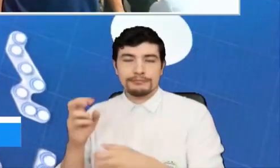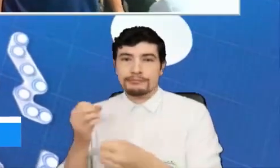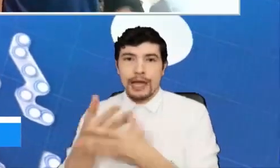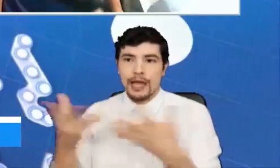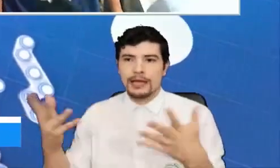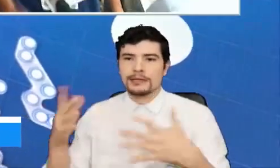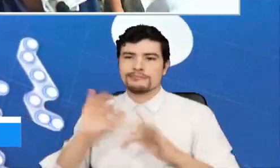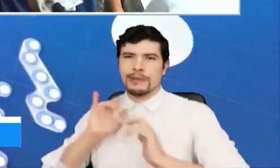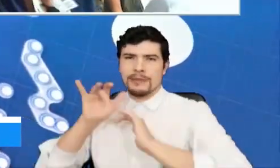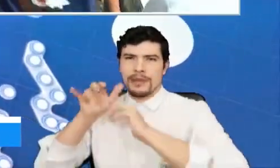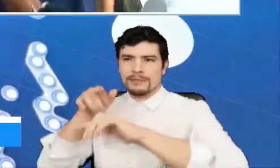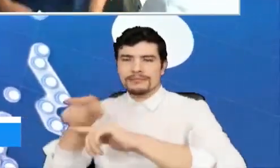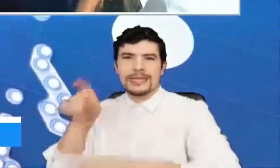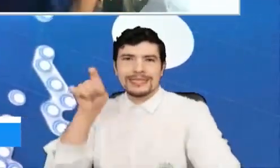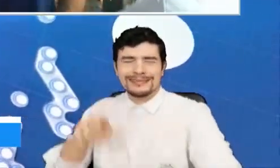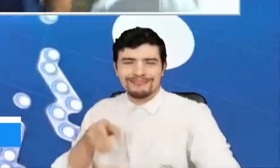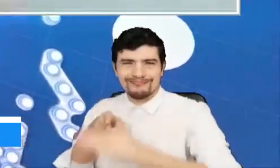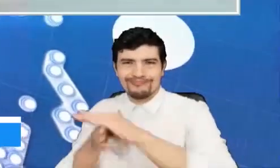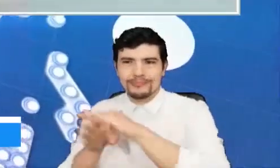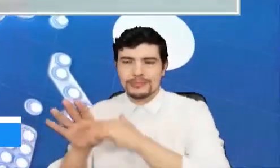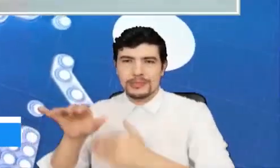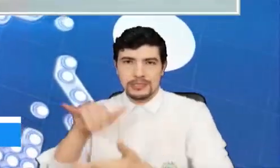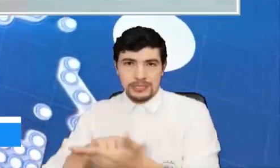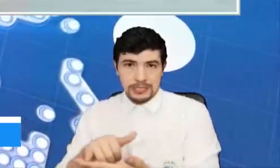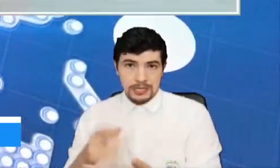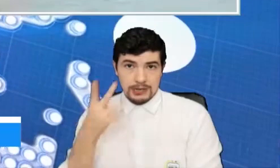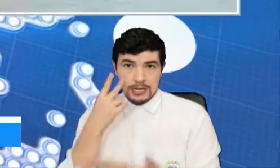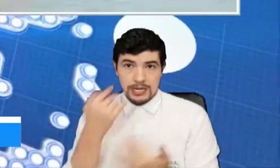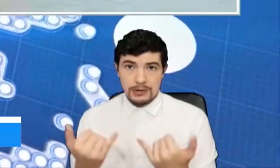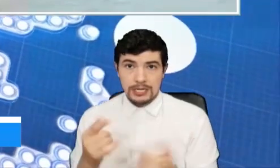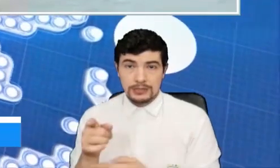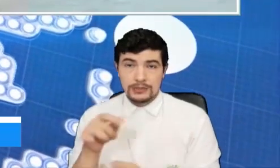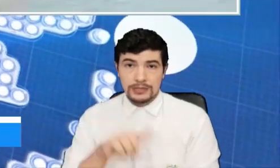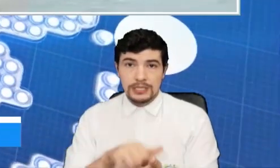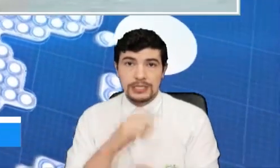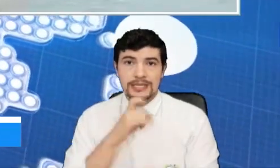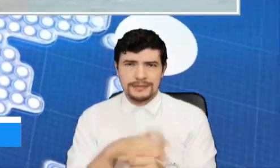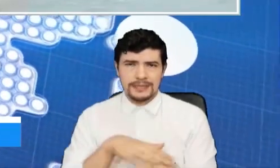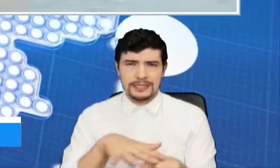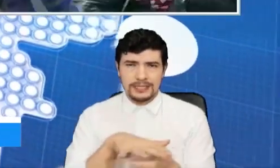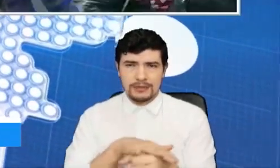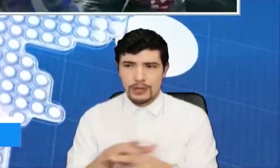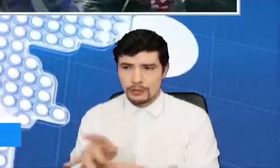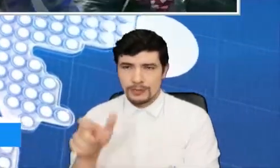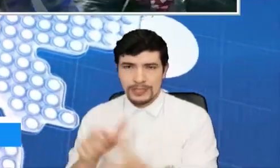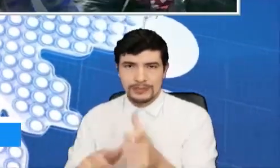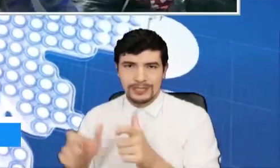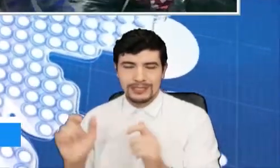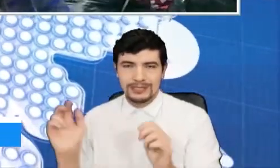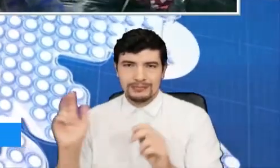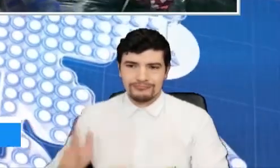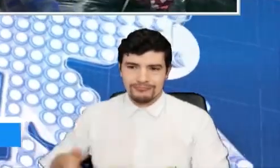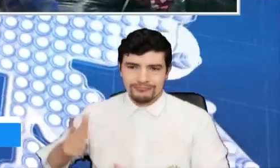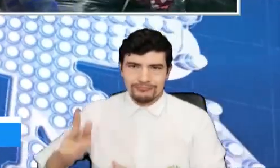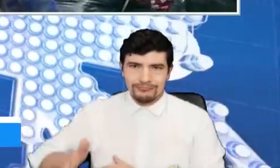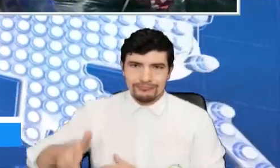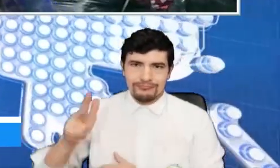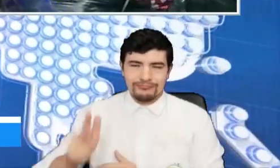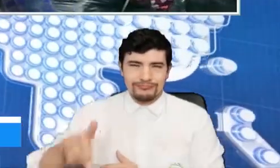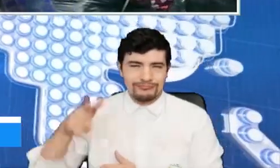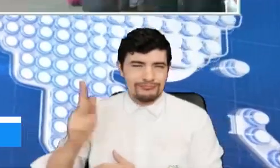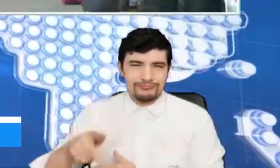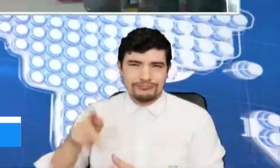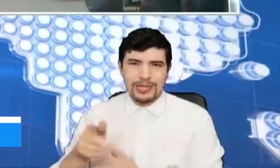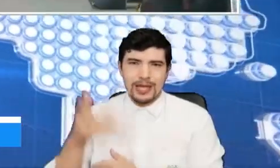algunos de manera incluso en difíciles condiciones, pues son caminantes que vienen desplazándose por varios días de